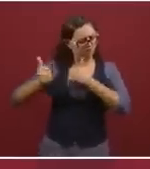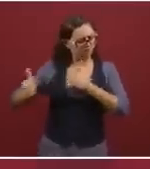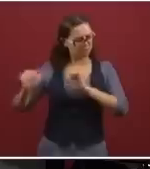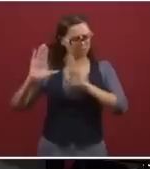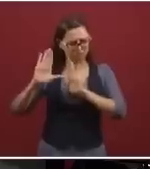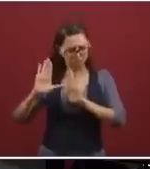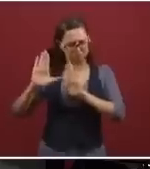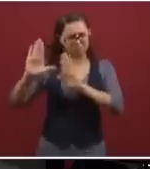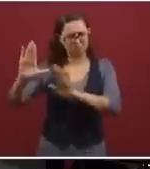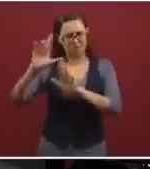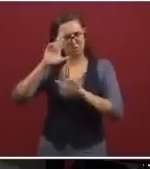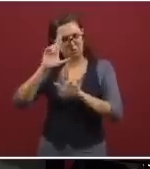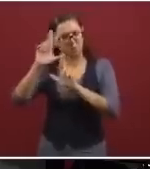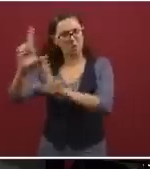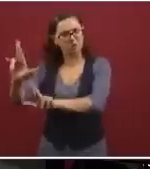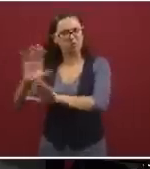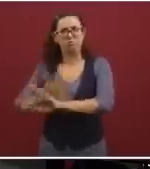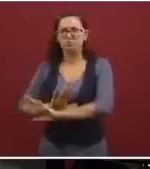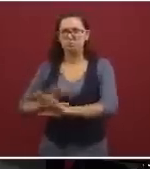porque es otro poder.